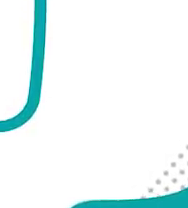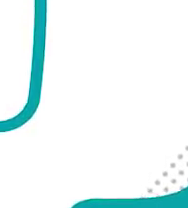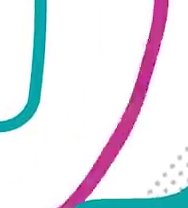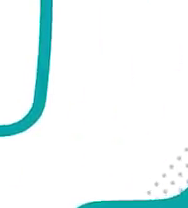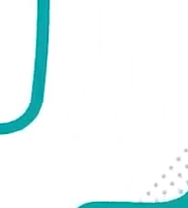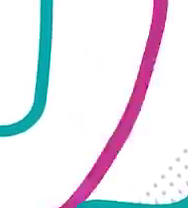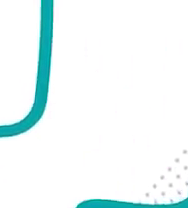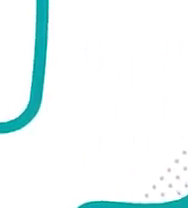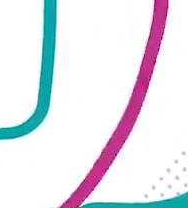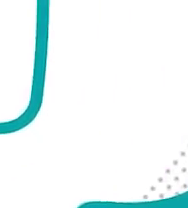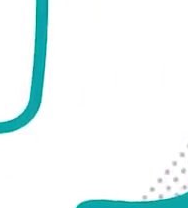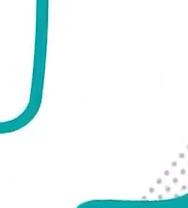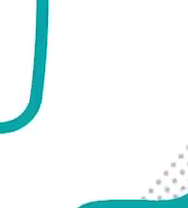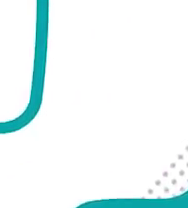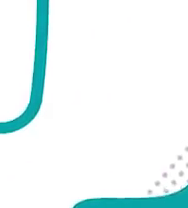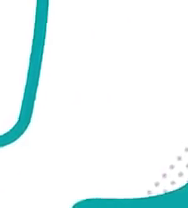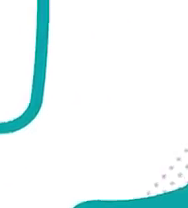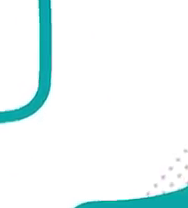¡Gracias!